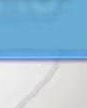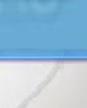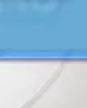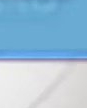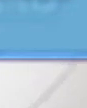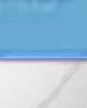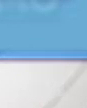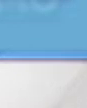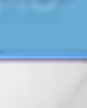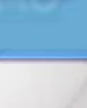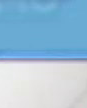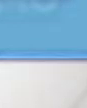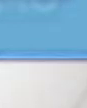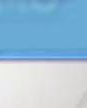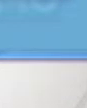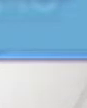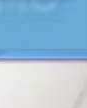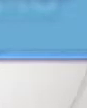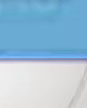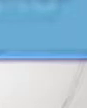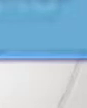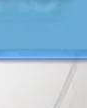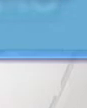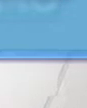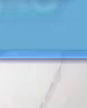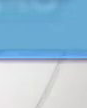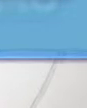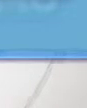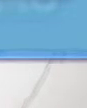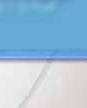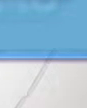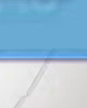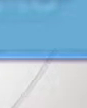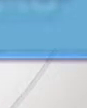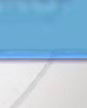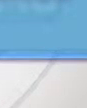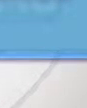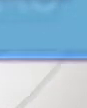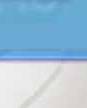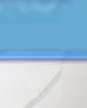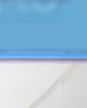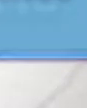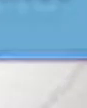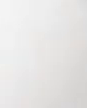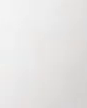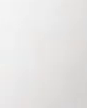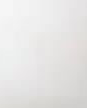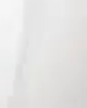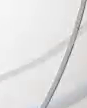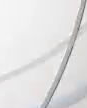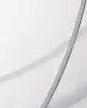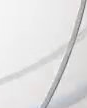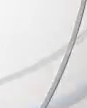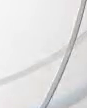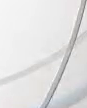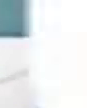Democrático en Zamora Chinchipe, asambleísta de Zamora Chinchipe por la Unidad Plurinacional de las Izquierdas.